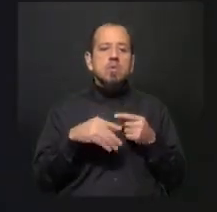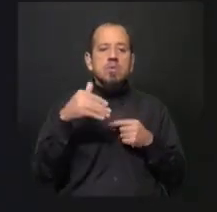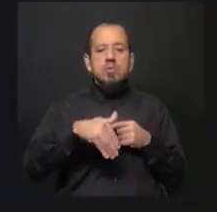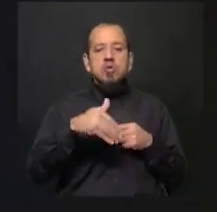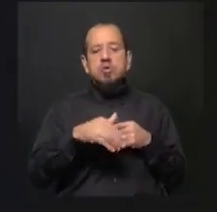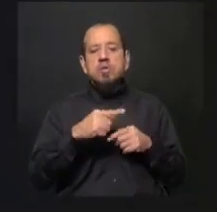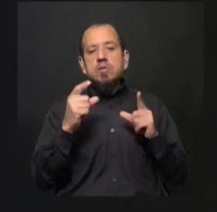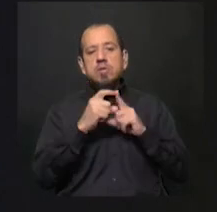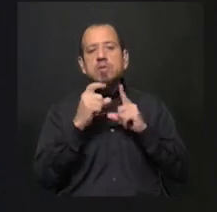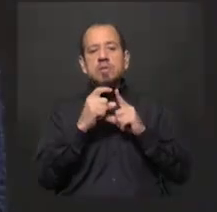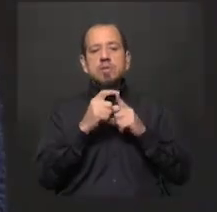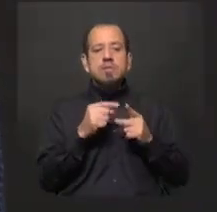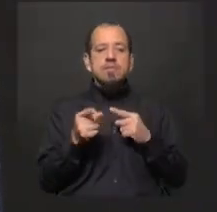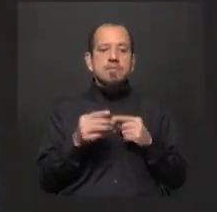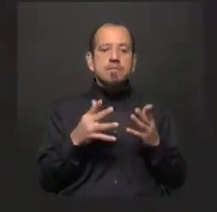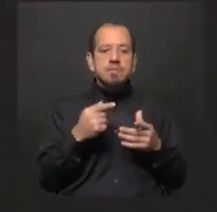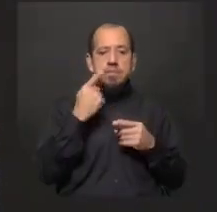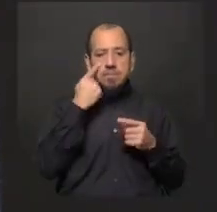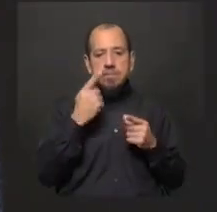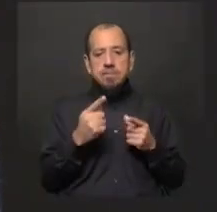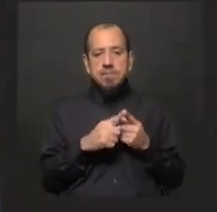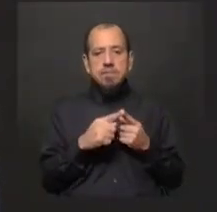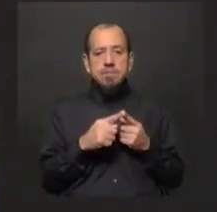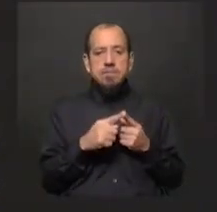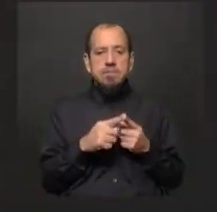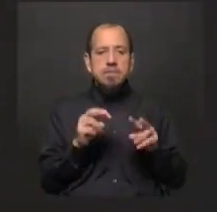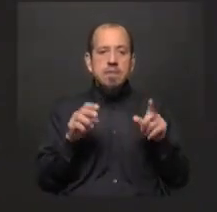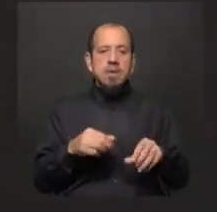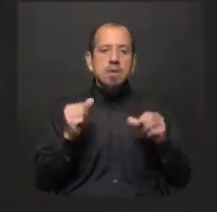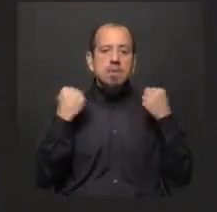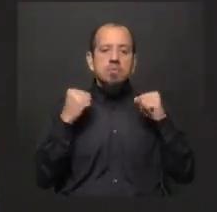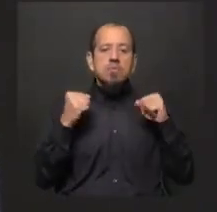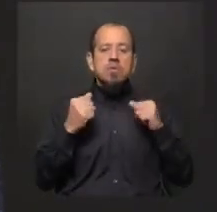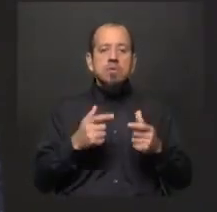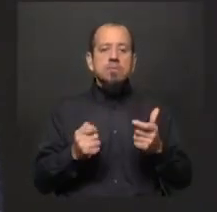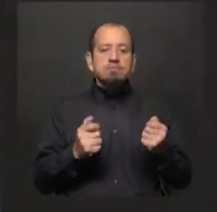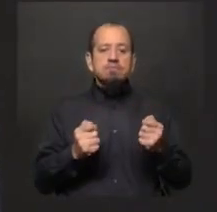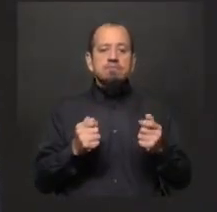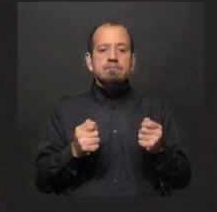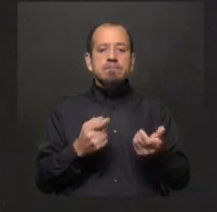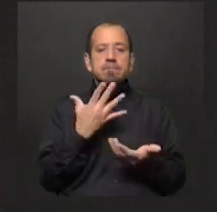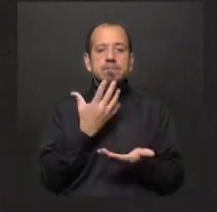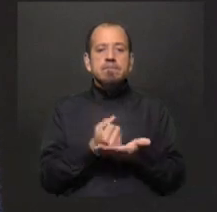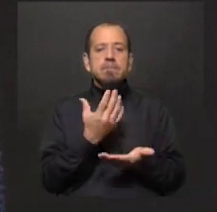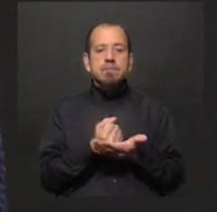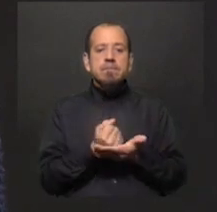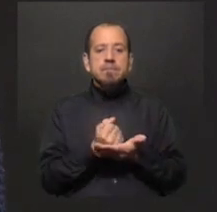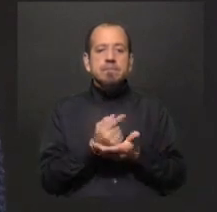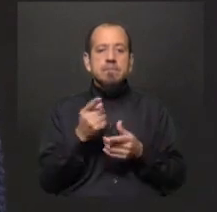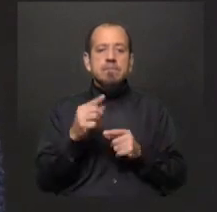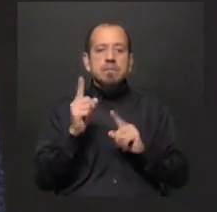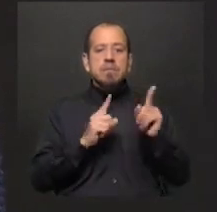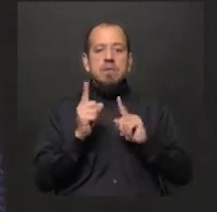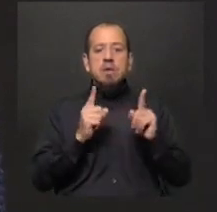es como lo que todo el mundo ve no el tema de los deportes electrónicos igual tiene unas aplicaciones que me parece que están súper buenas en universidades